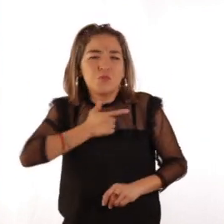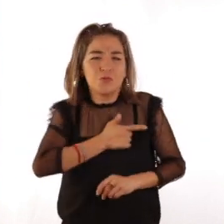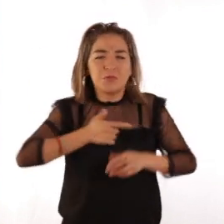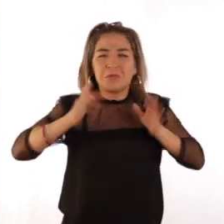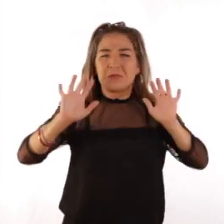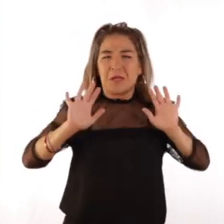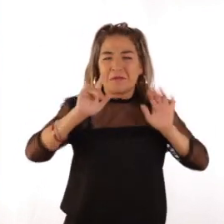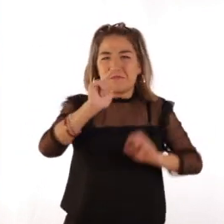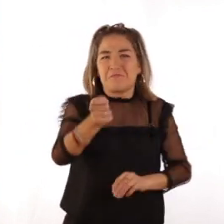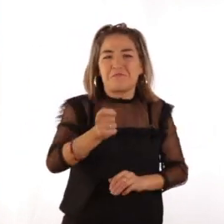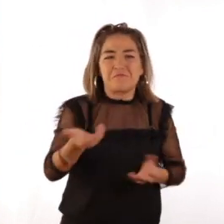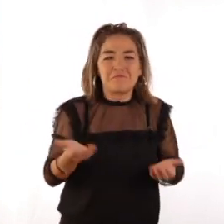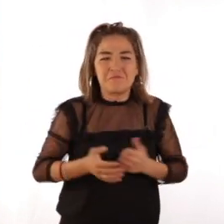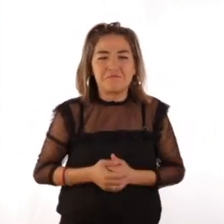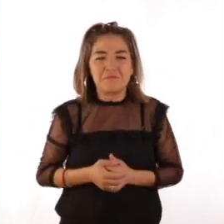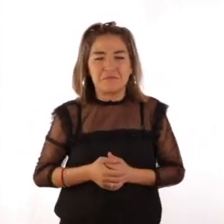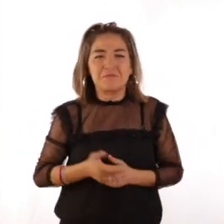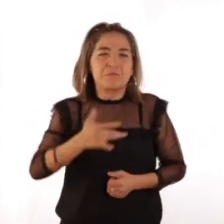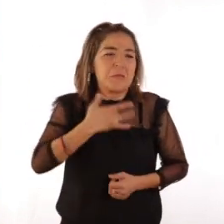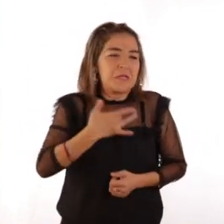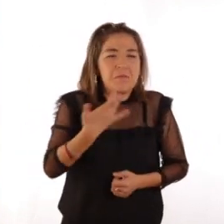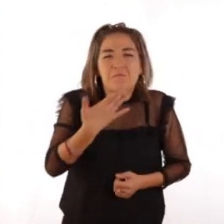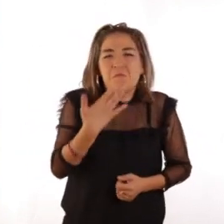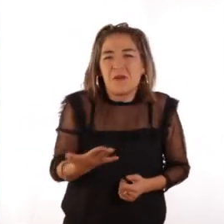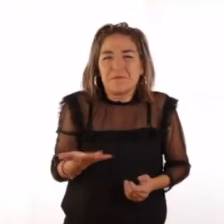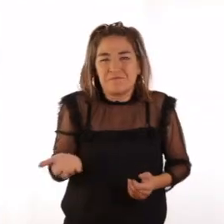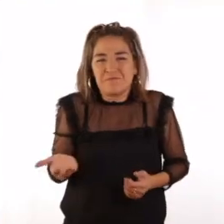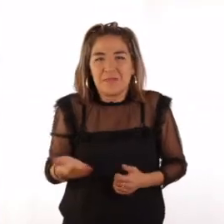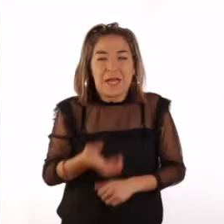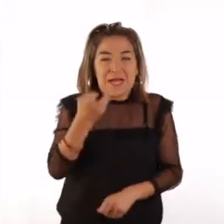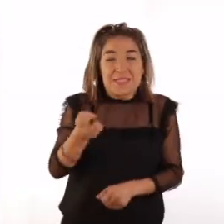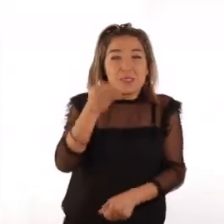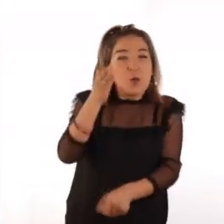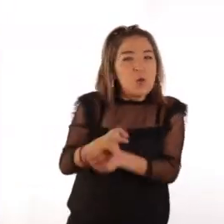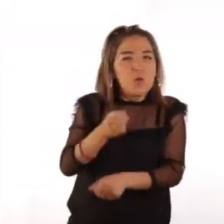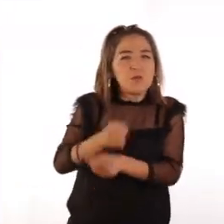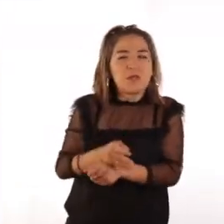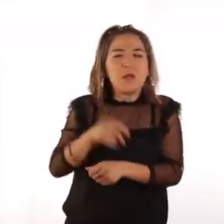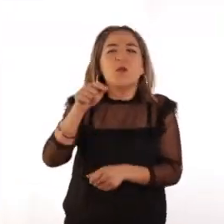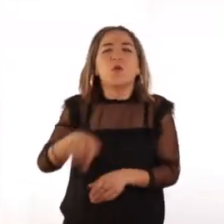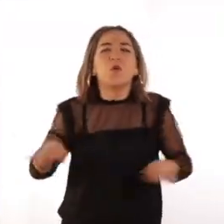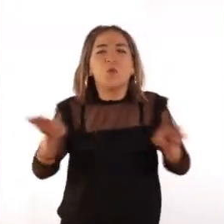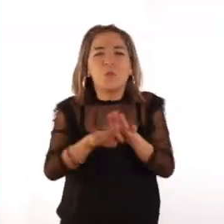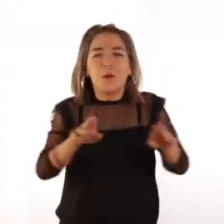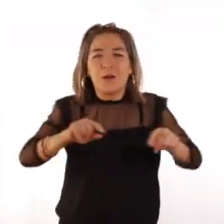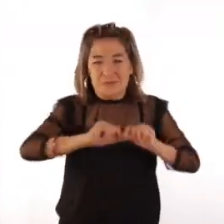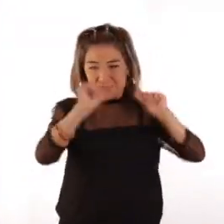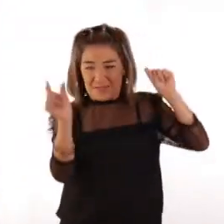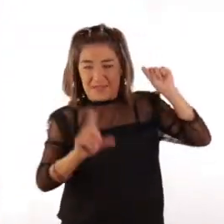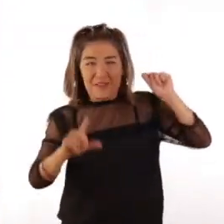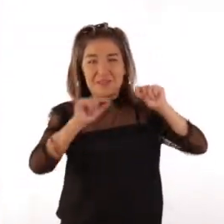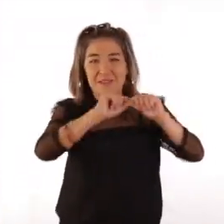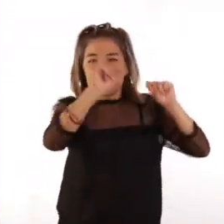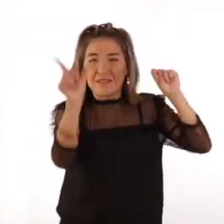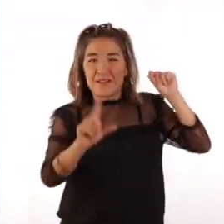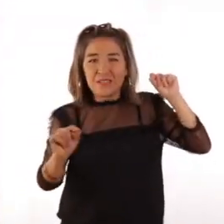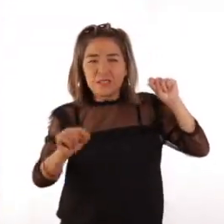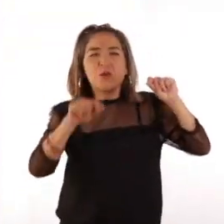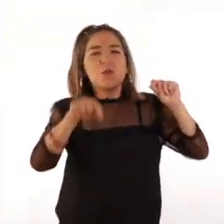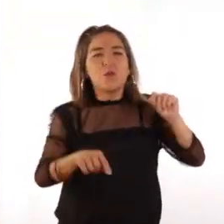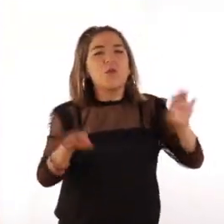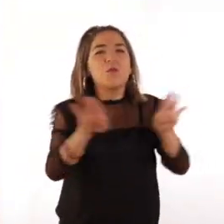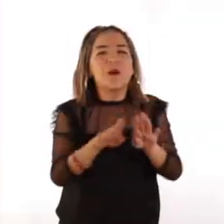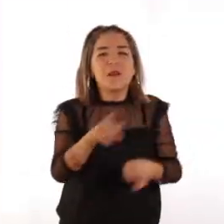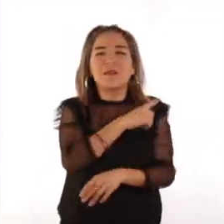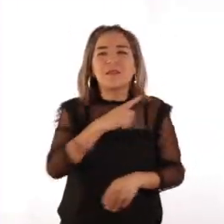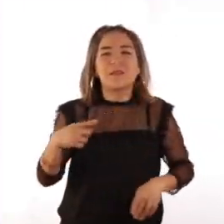nos convengan, consideremos oportunas. Y en este caso, a nivel de una nación, pues es